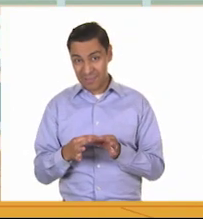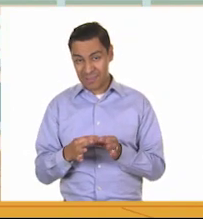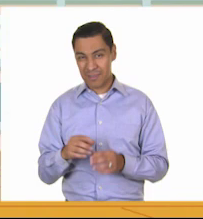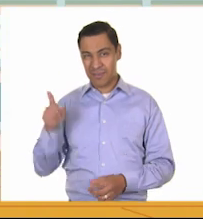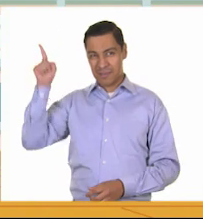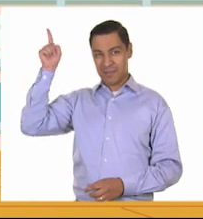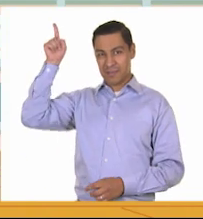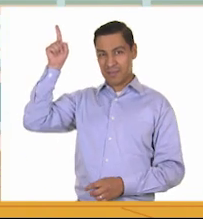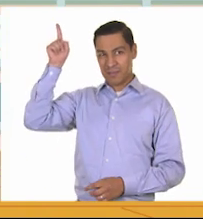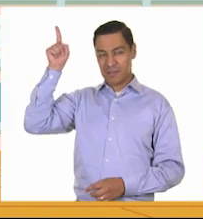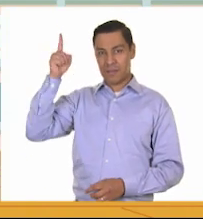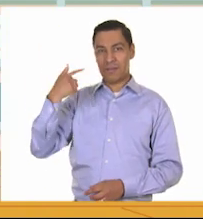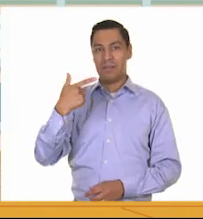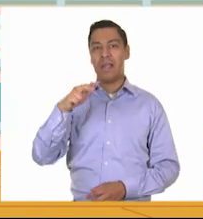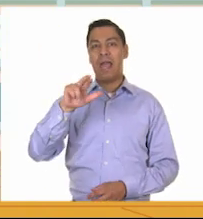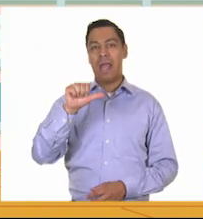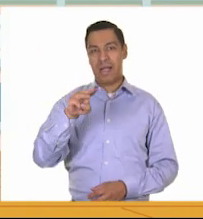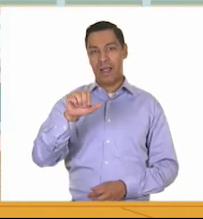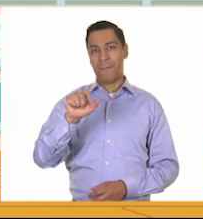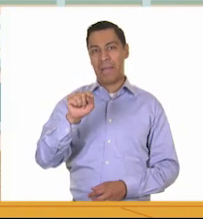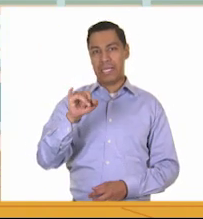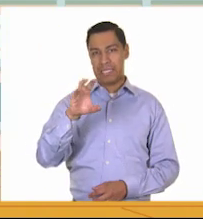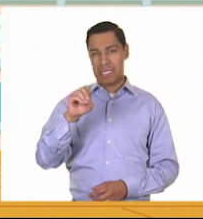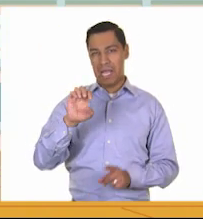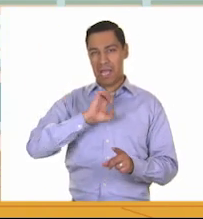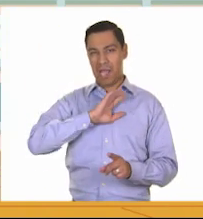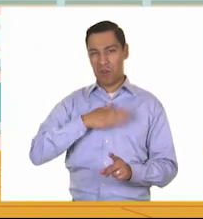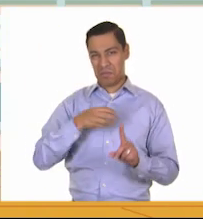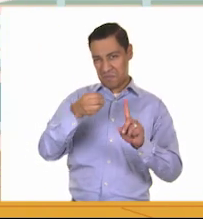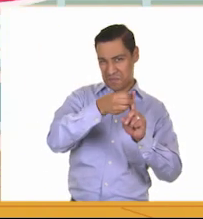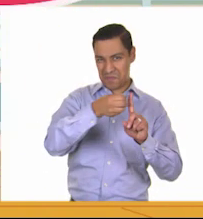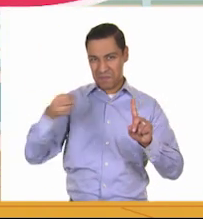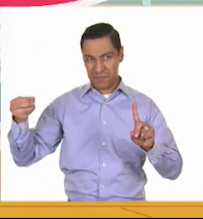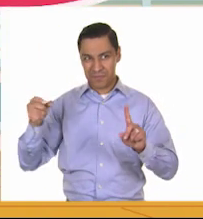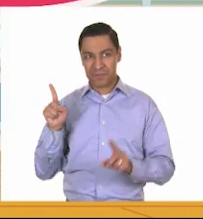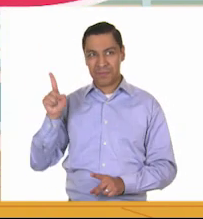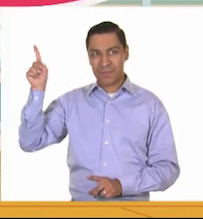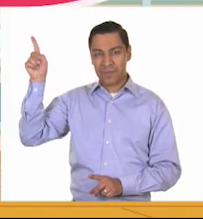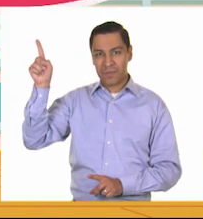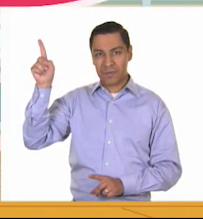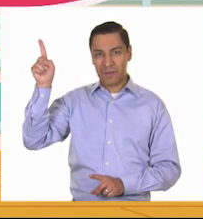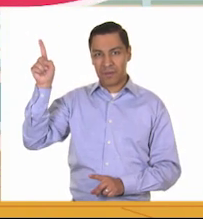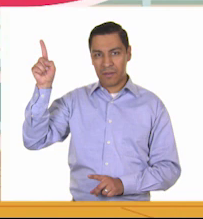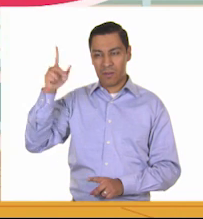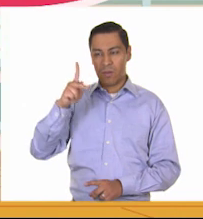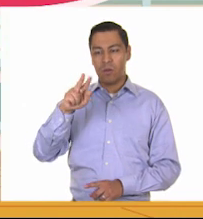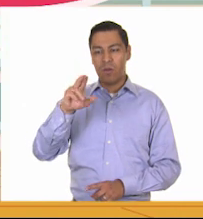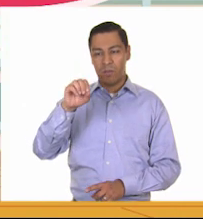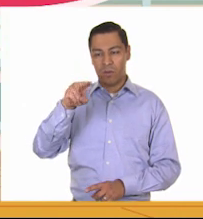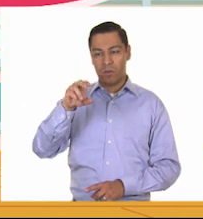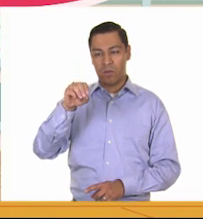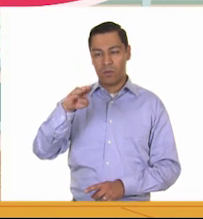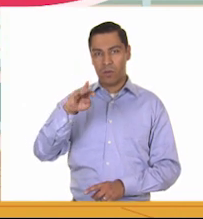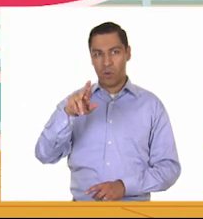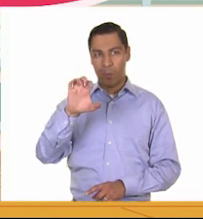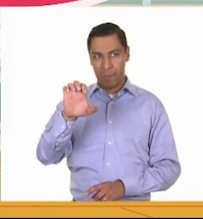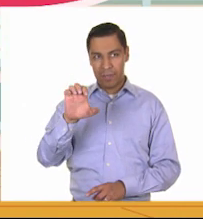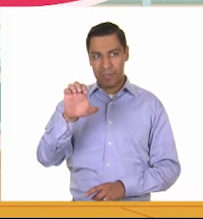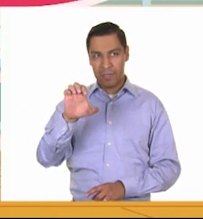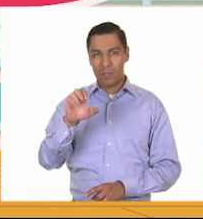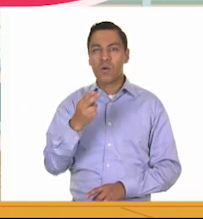La pregunta pertenece al eje temático de gramática. El pronombre es una palabra que se usa en lugar